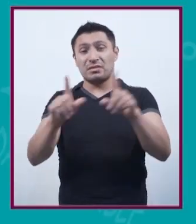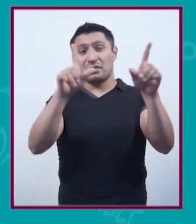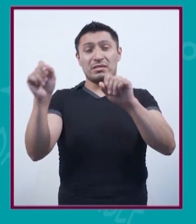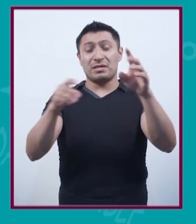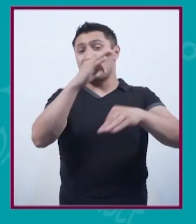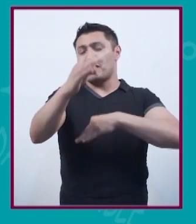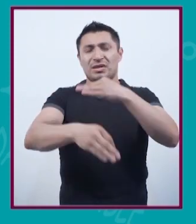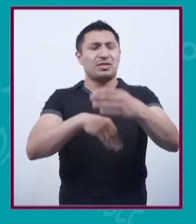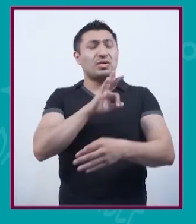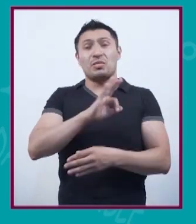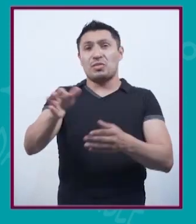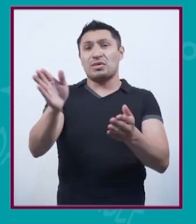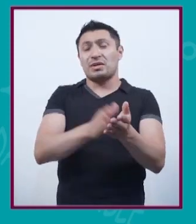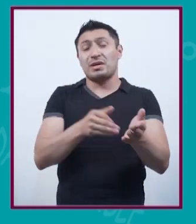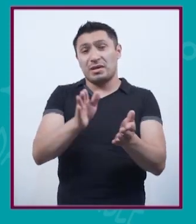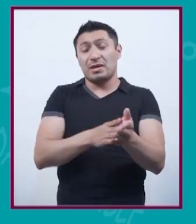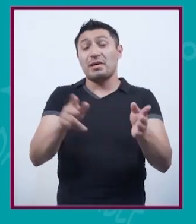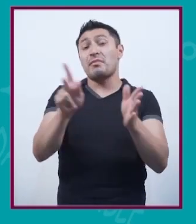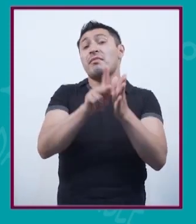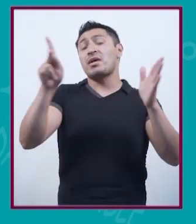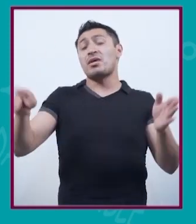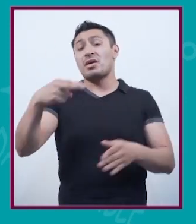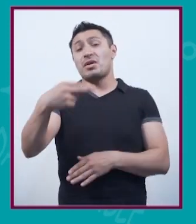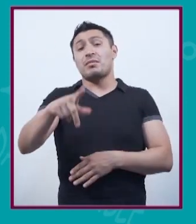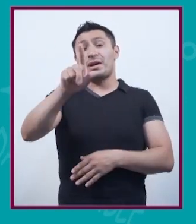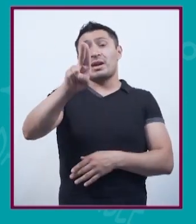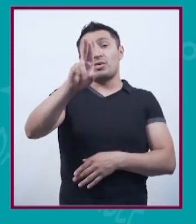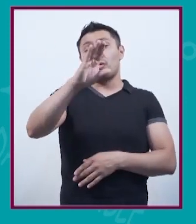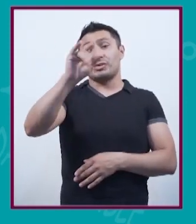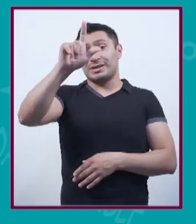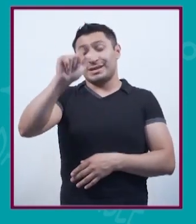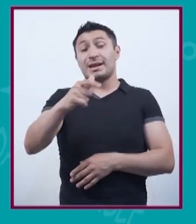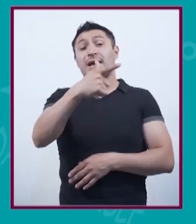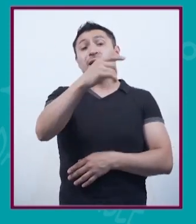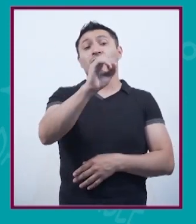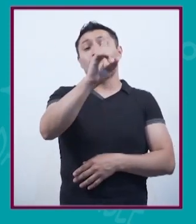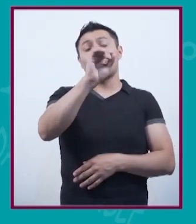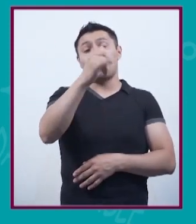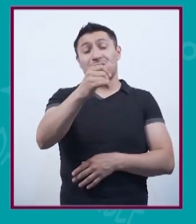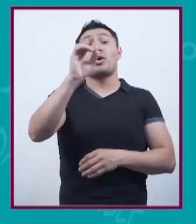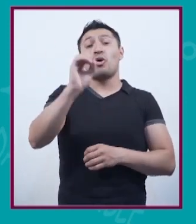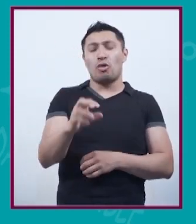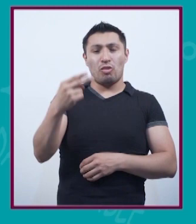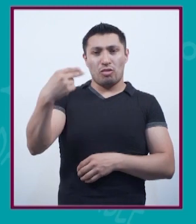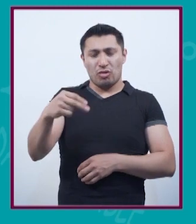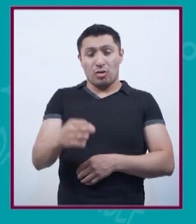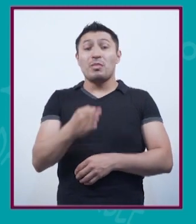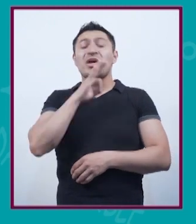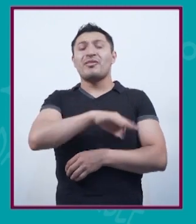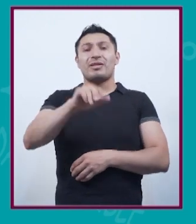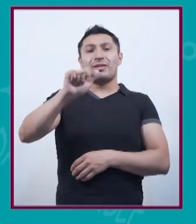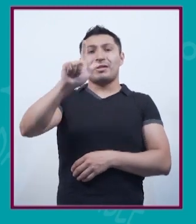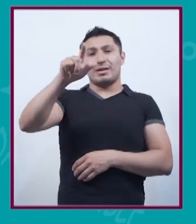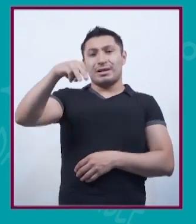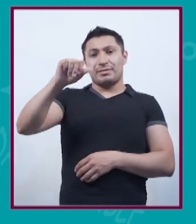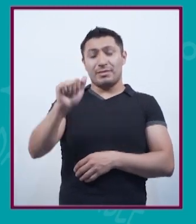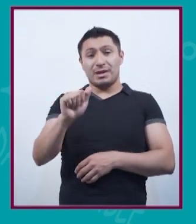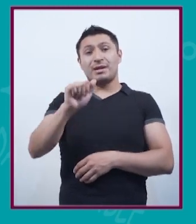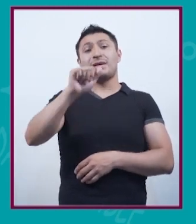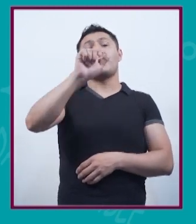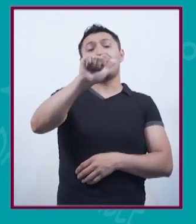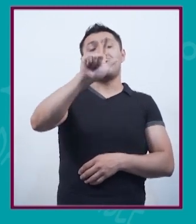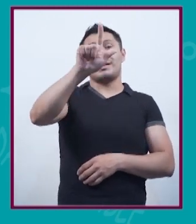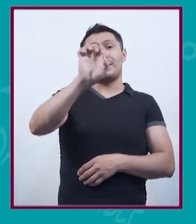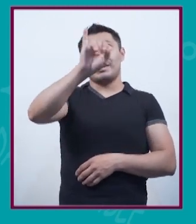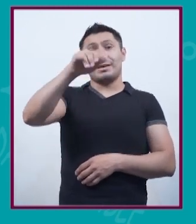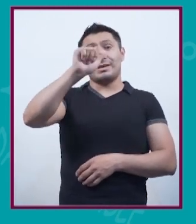época publicando todo tipo de textos en periódicos con el nombre de Lucila Godoy o bien con los seudónimos de Alma, Alguien